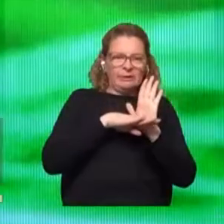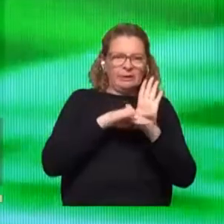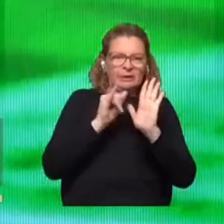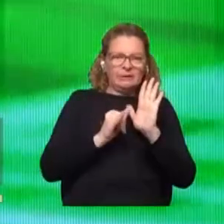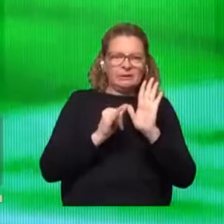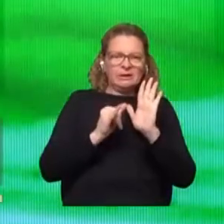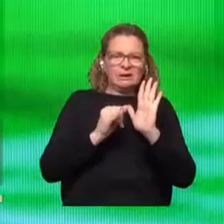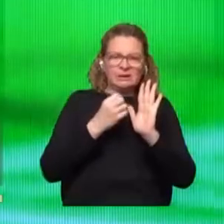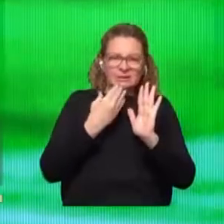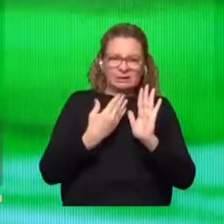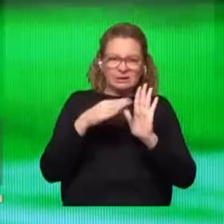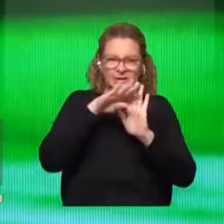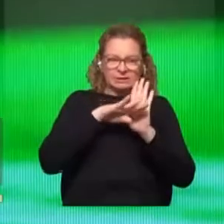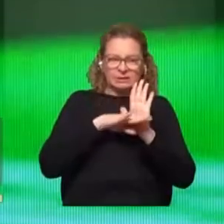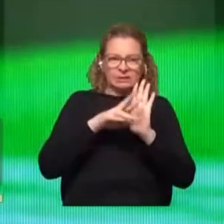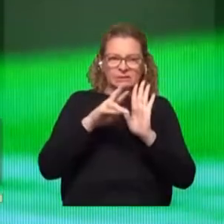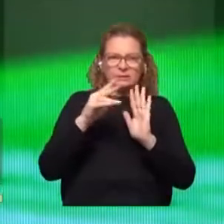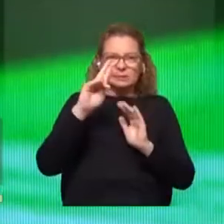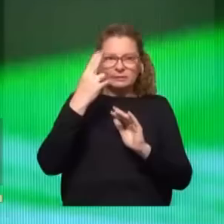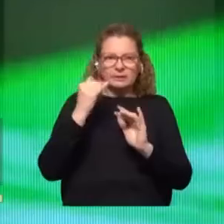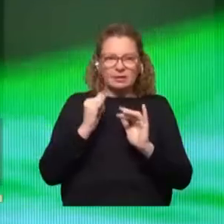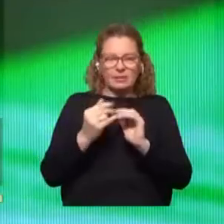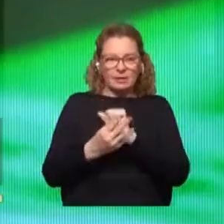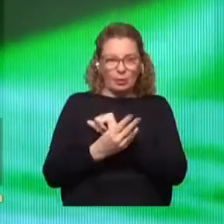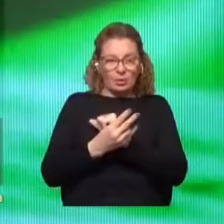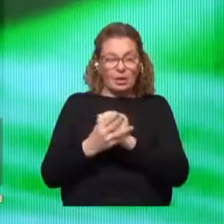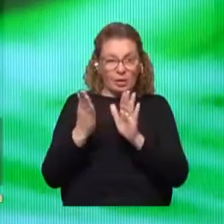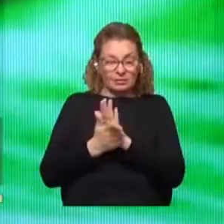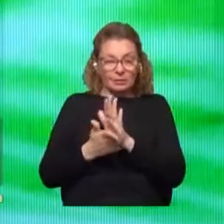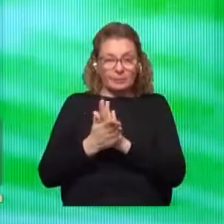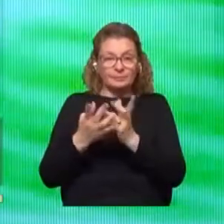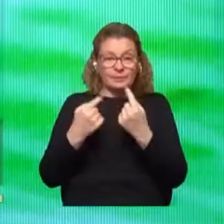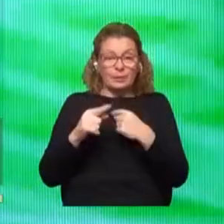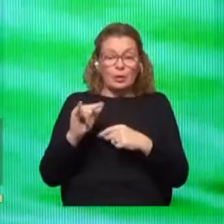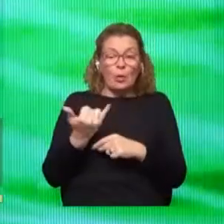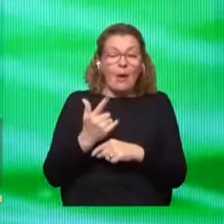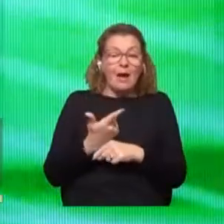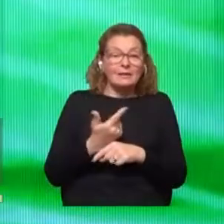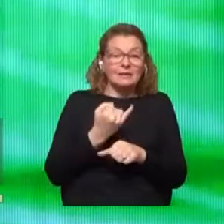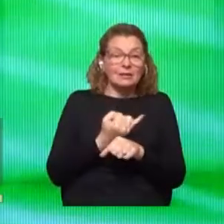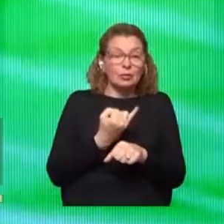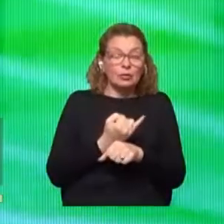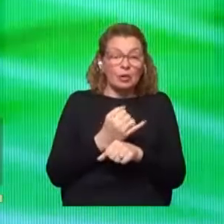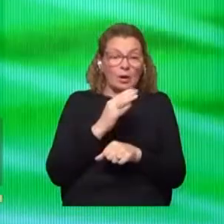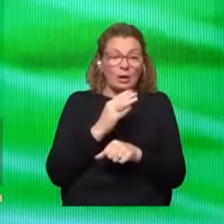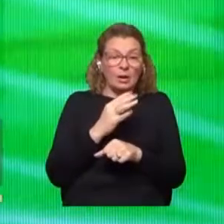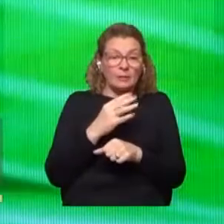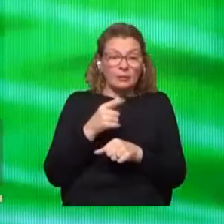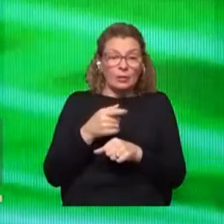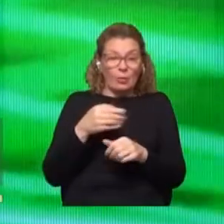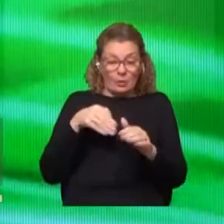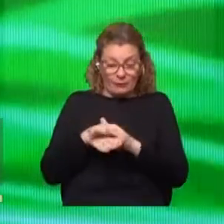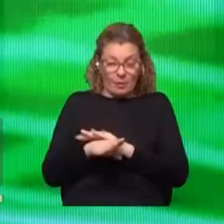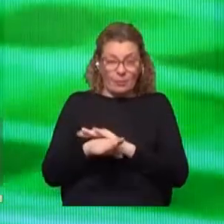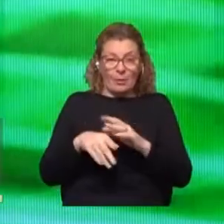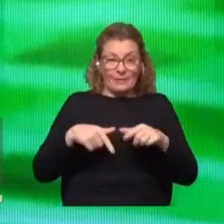es una reglamentación buena la que hay en Uruguay para para el cuidado de los archivos lo que pasa es que no hay que los contengan o intervenimos los